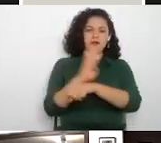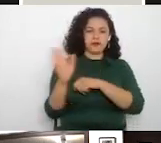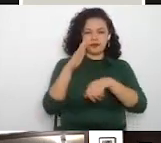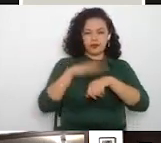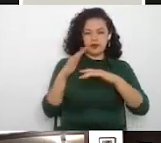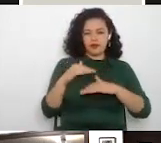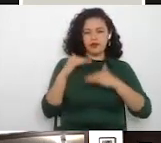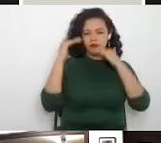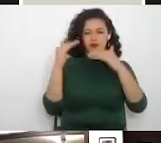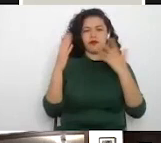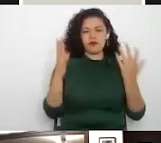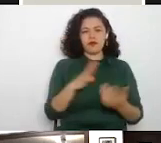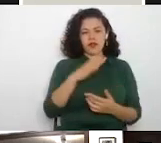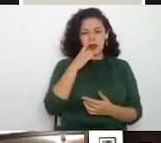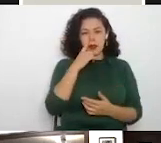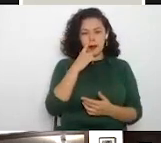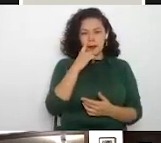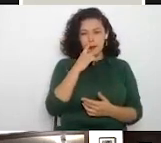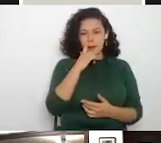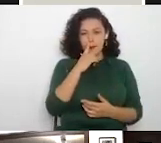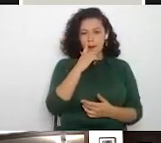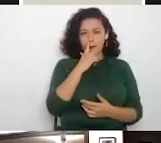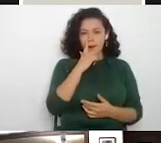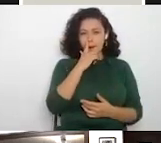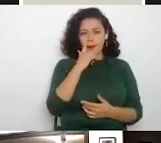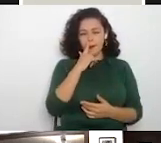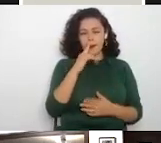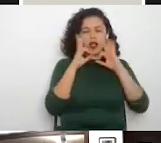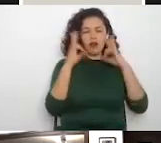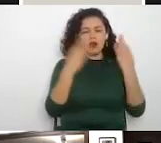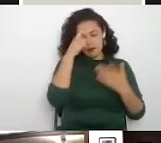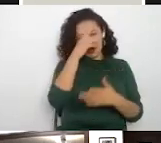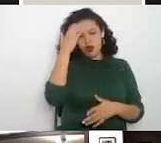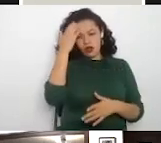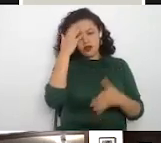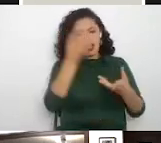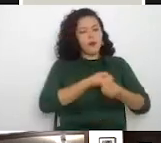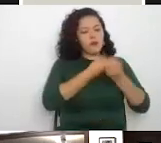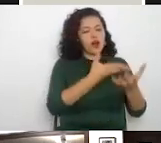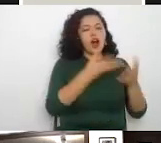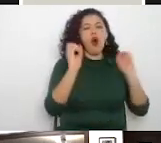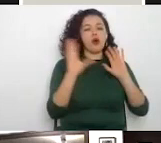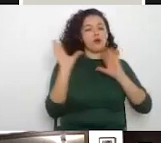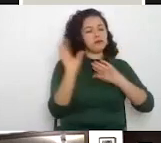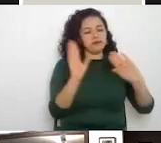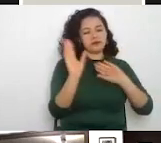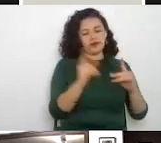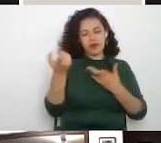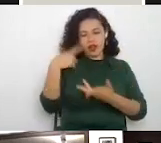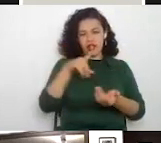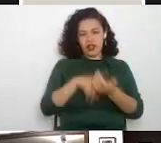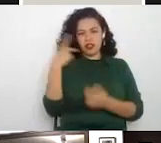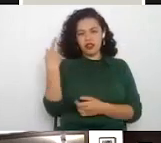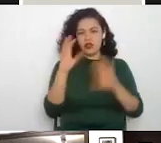es una forma de transmitir y de conservar el conocimiento que se genera en